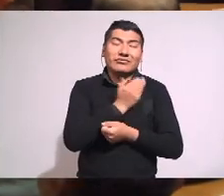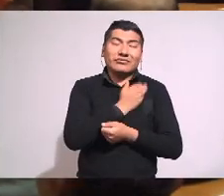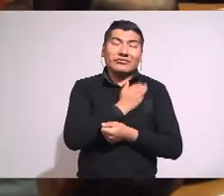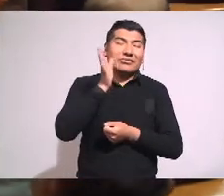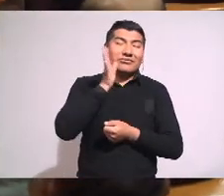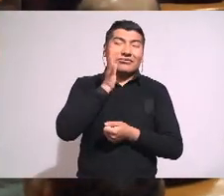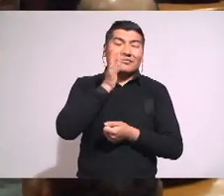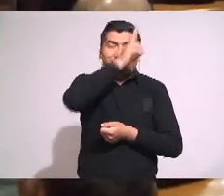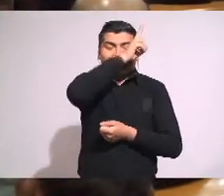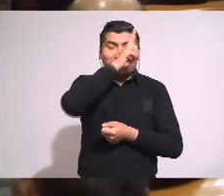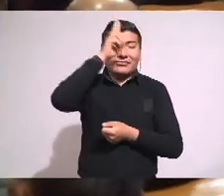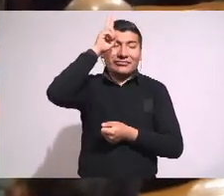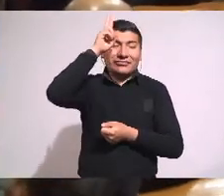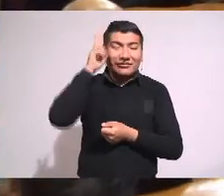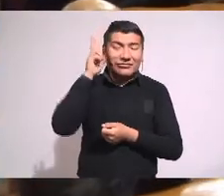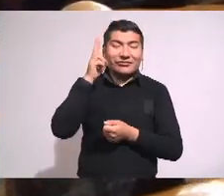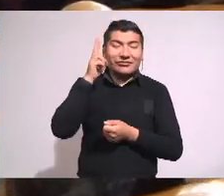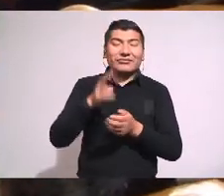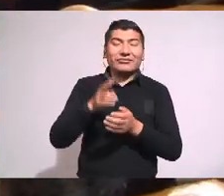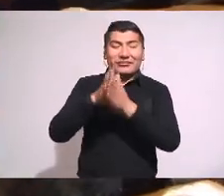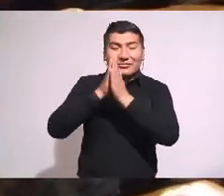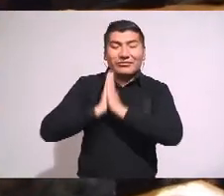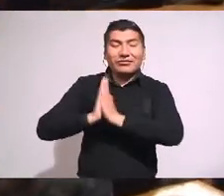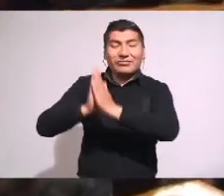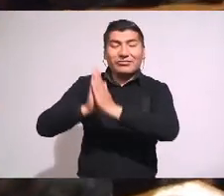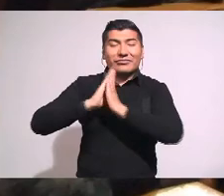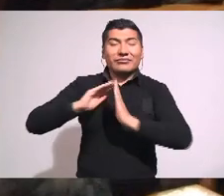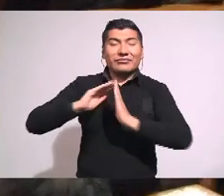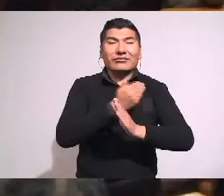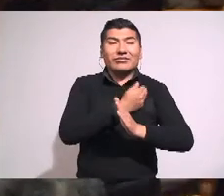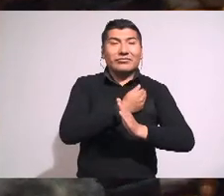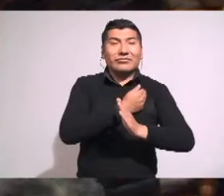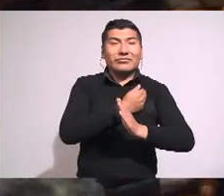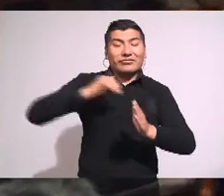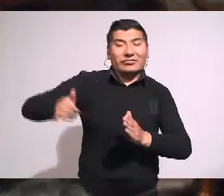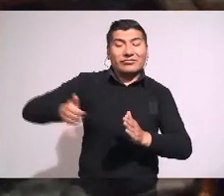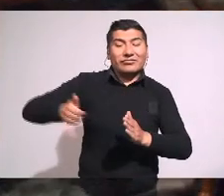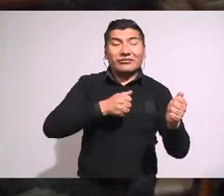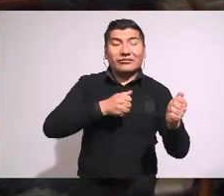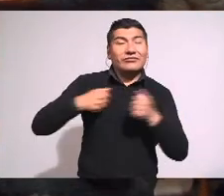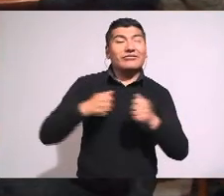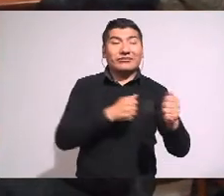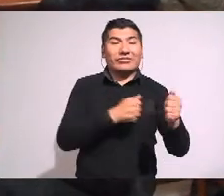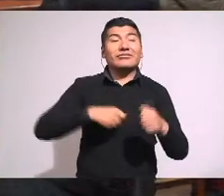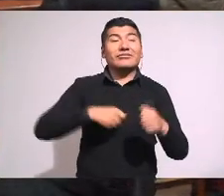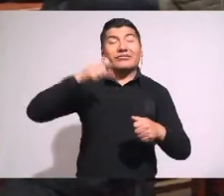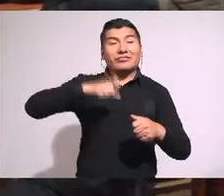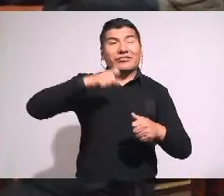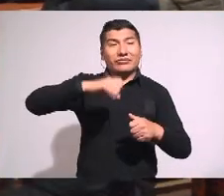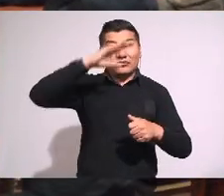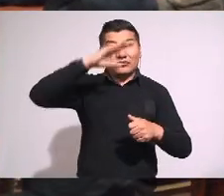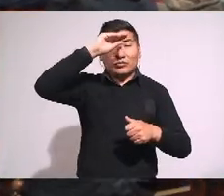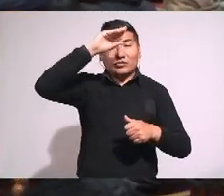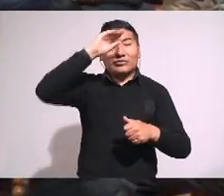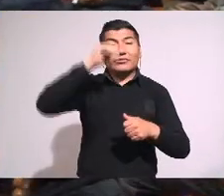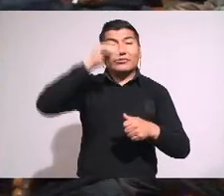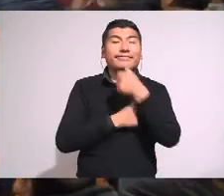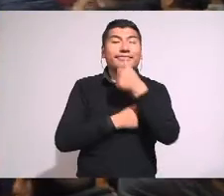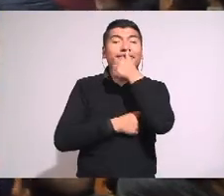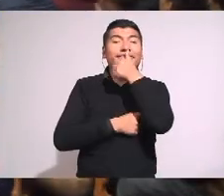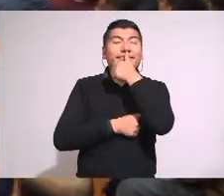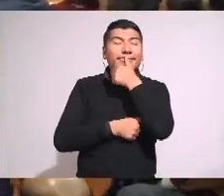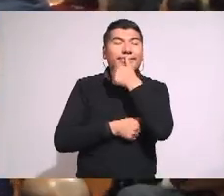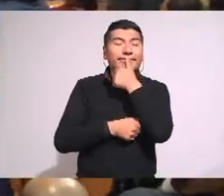Virgen Santísima, veneramos a nuestro querido San José, tenemos que ser hombres de paciencia,